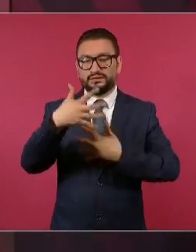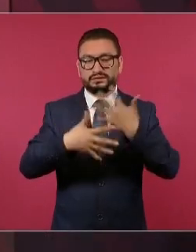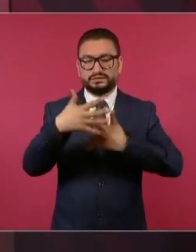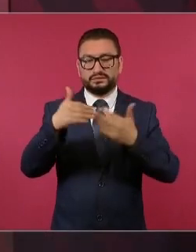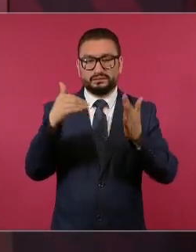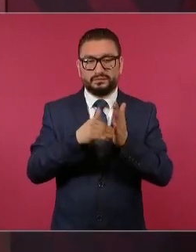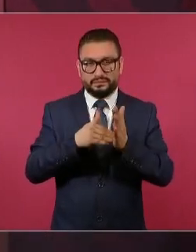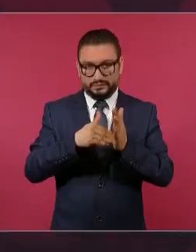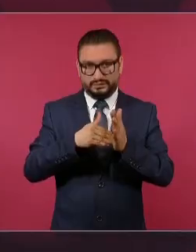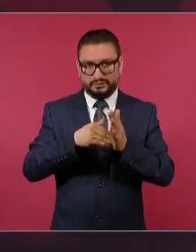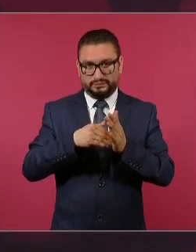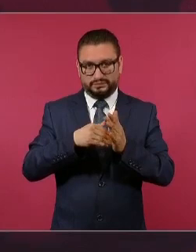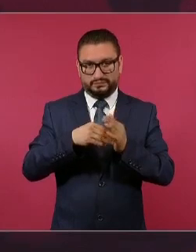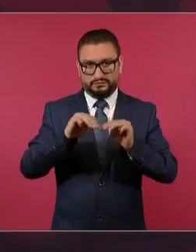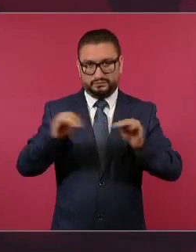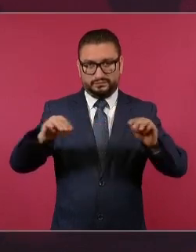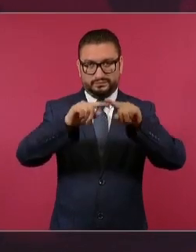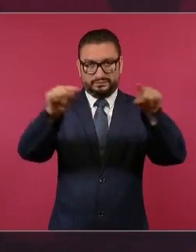15,000 metros cuadrados,